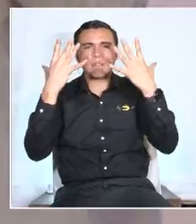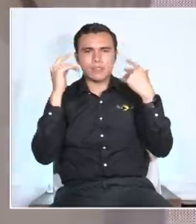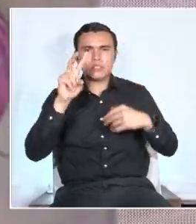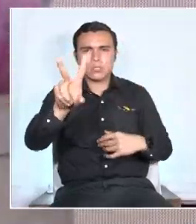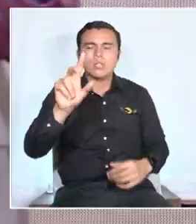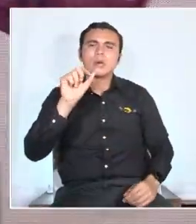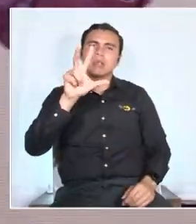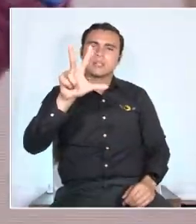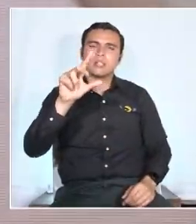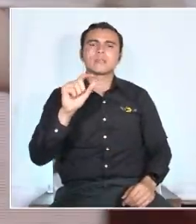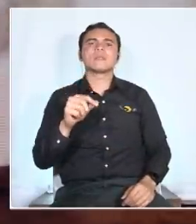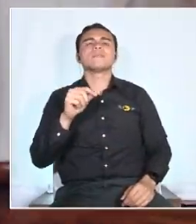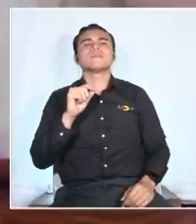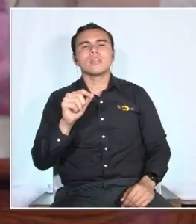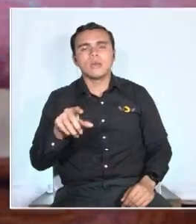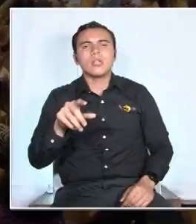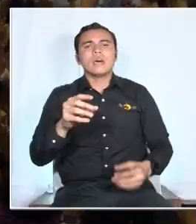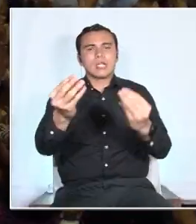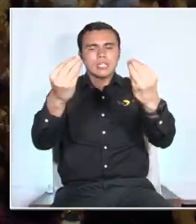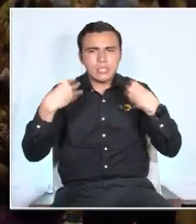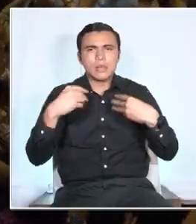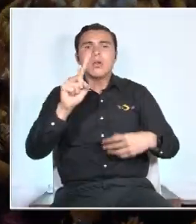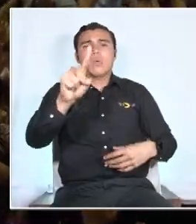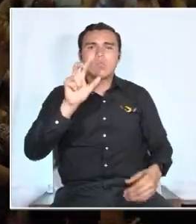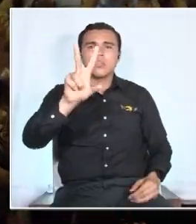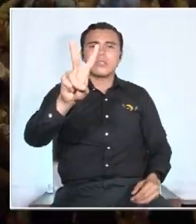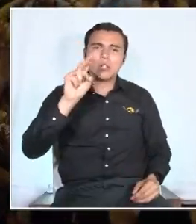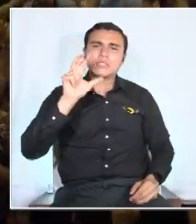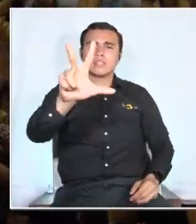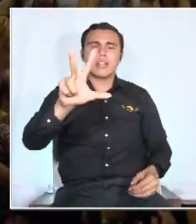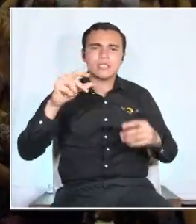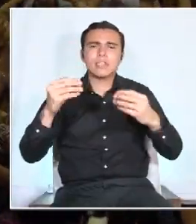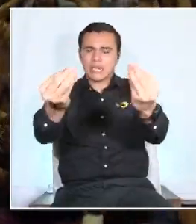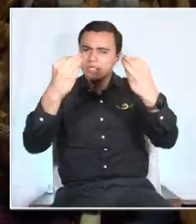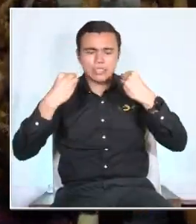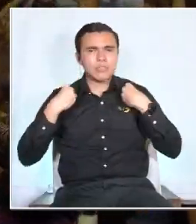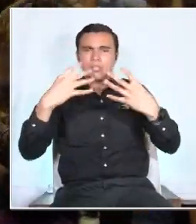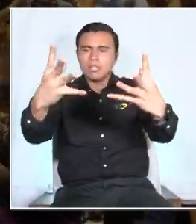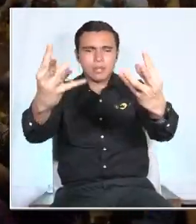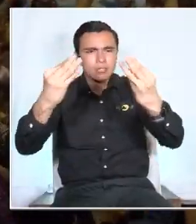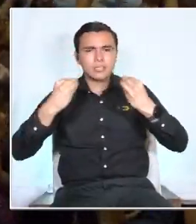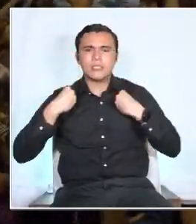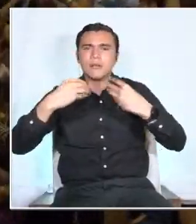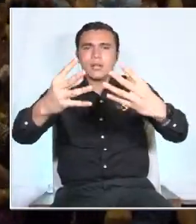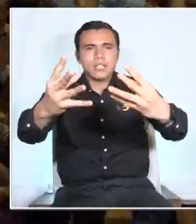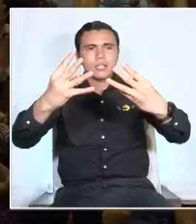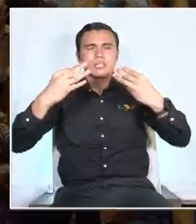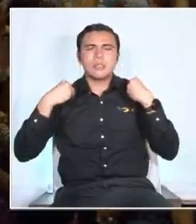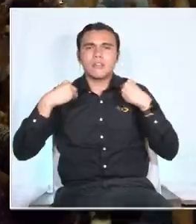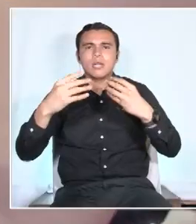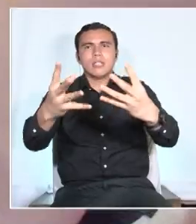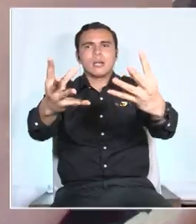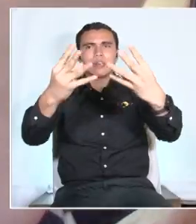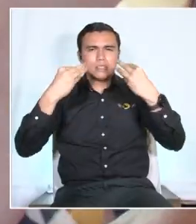vas a recibir. Recibe, una, dos, tres. Recibe, recibe,